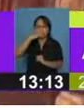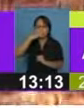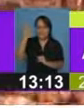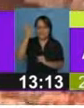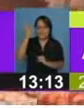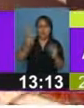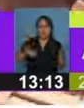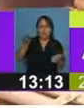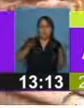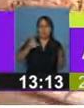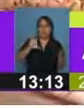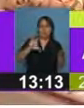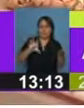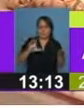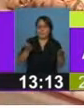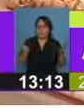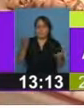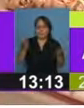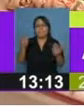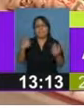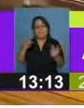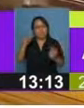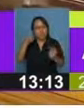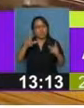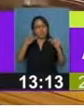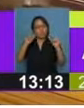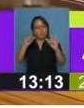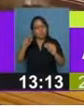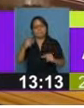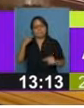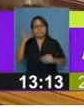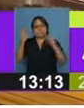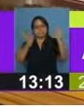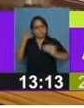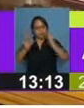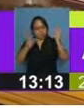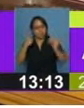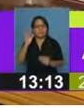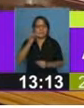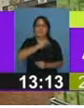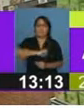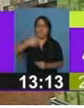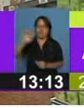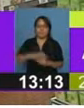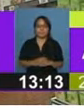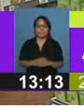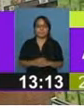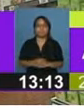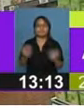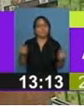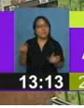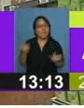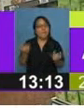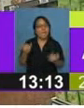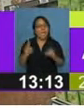nacional como provincial, pero datos que preocupan, índices que preocupan y que se quieren tomar medidas